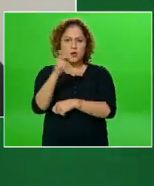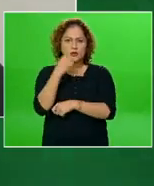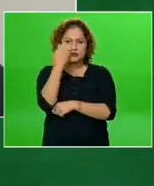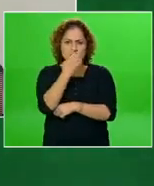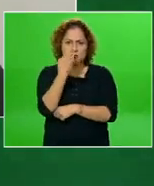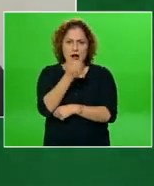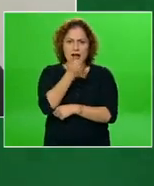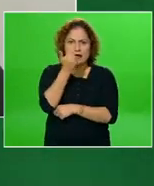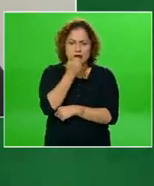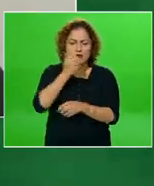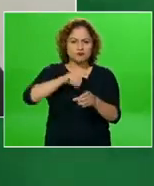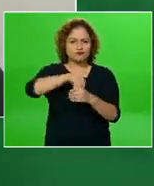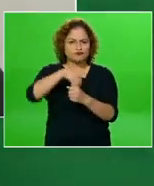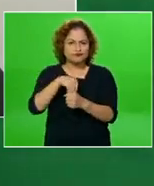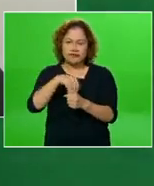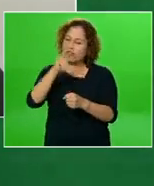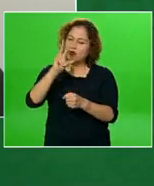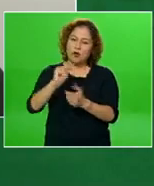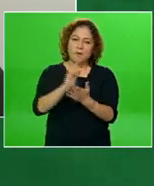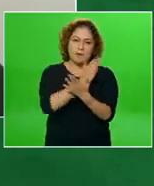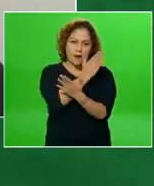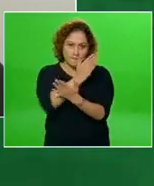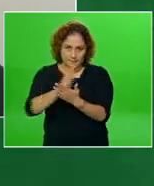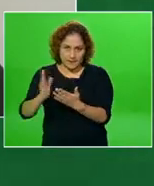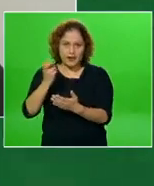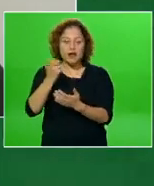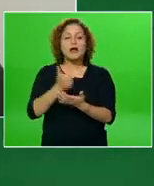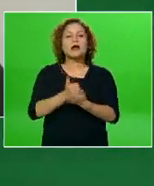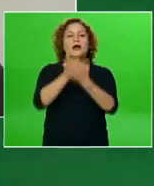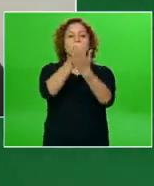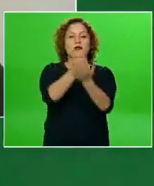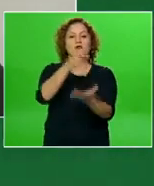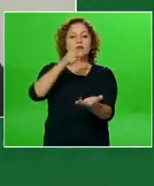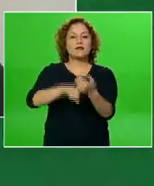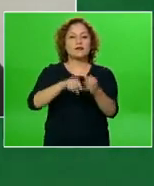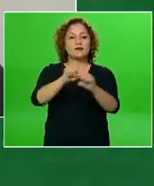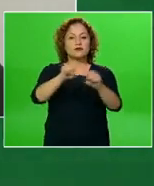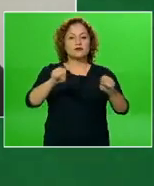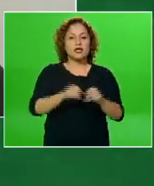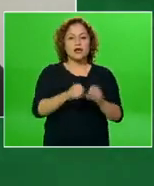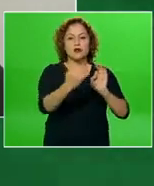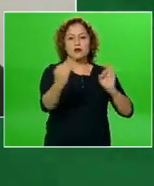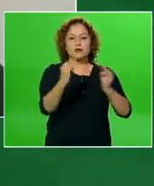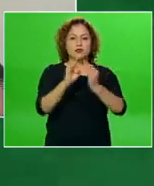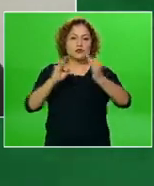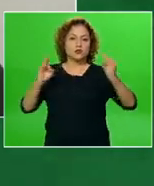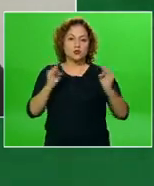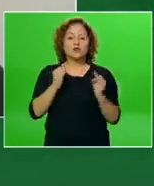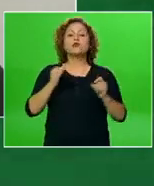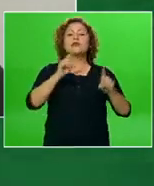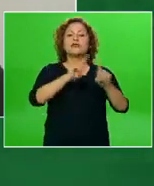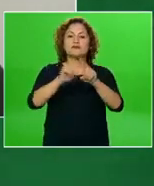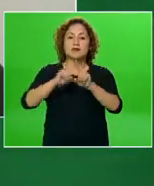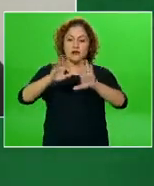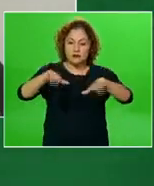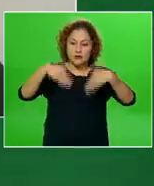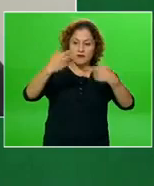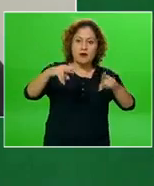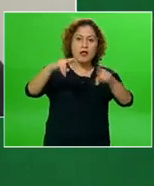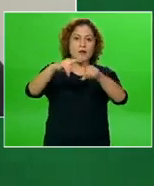va a permitir mantener la sana distancia al interior de las aulas a los escolares a la hora de ingresar